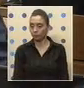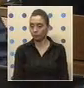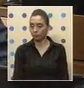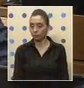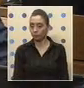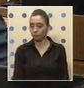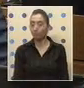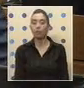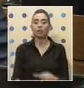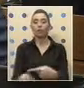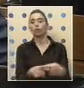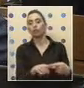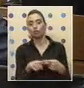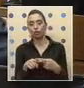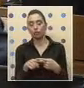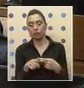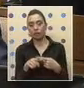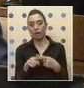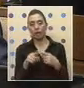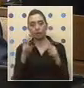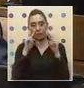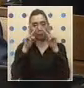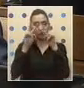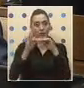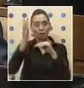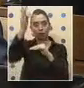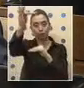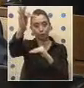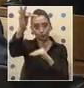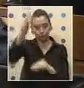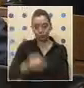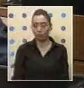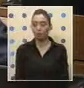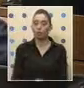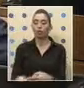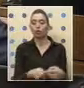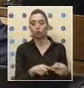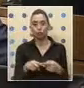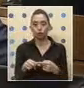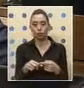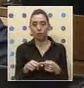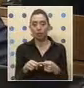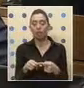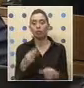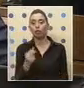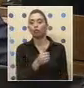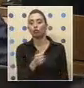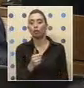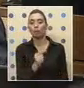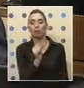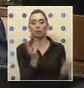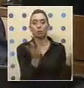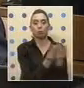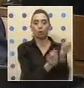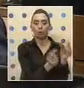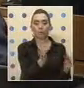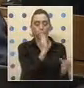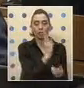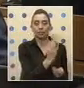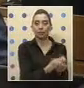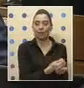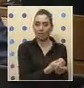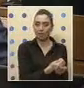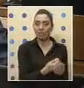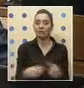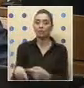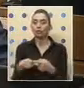Y quieren una sociedad que mira hacia el futuro. Una sociedad donde no solo se beneficien unos pocos, sino una